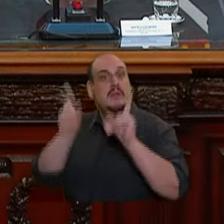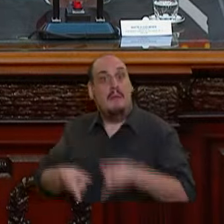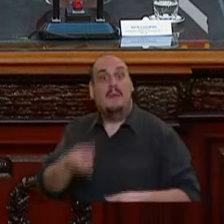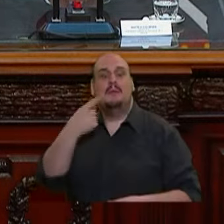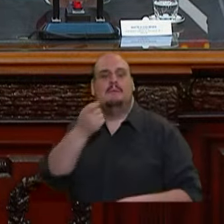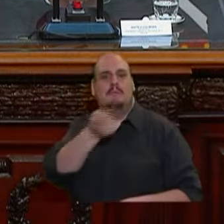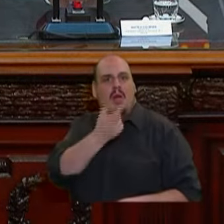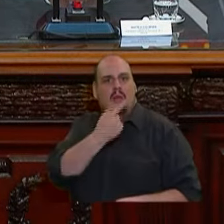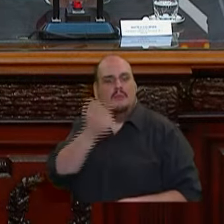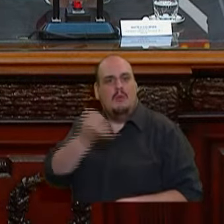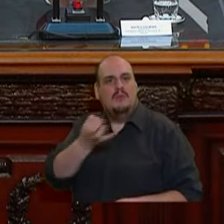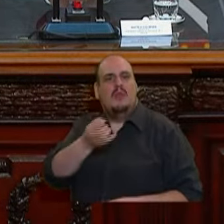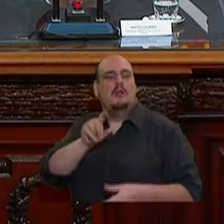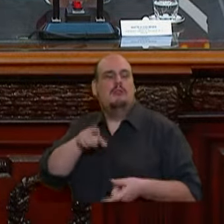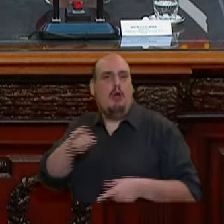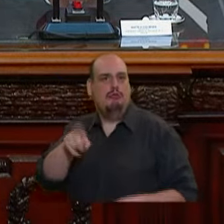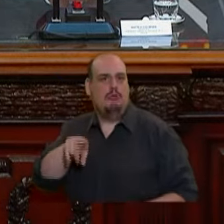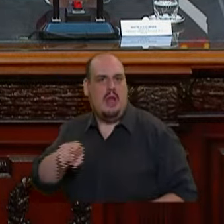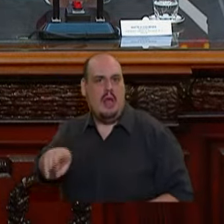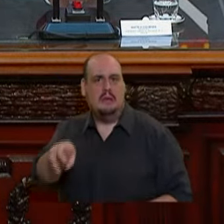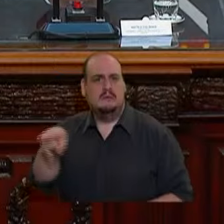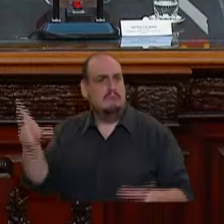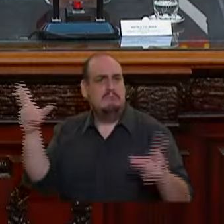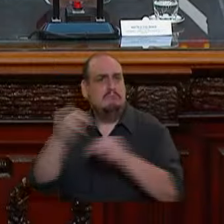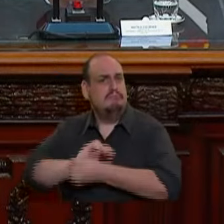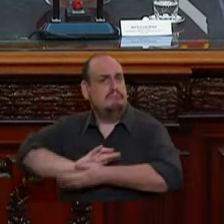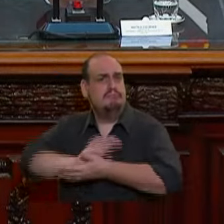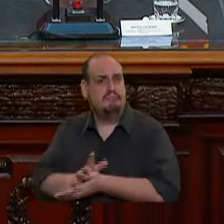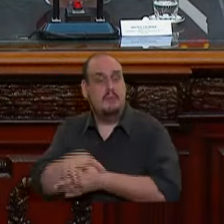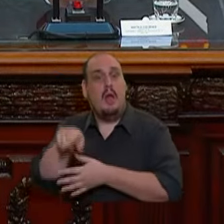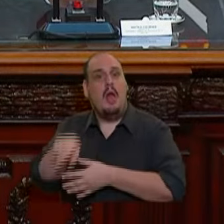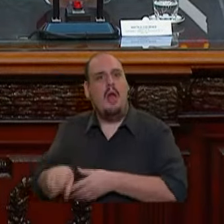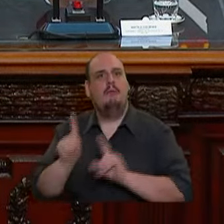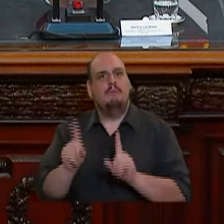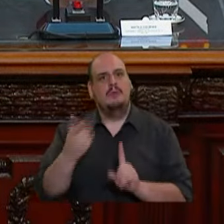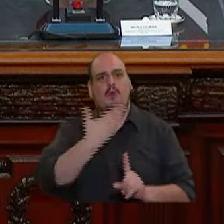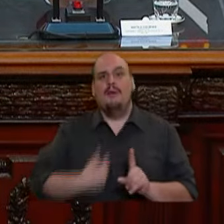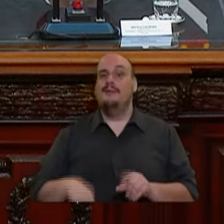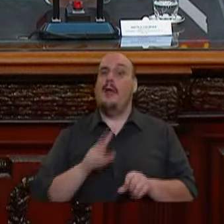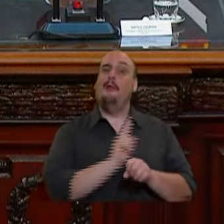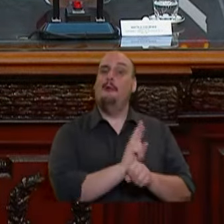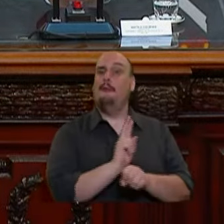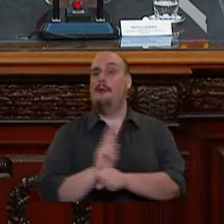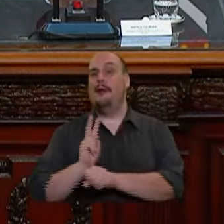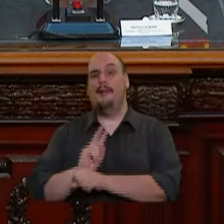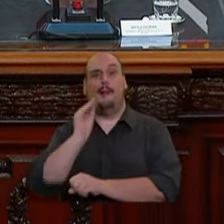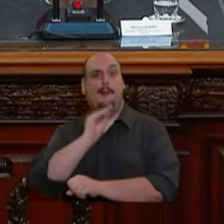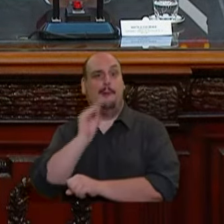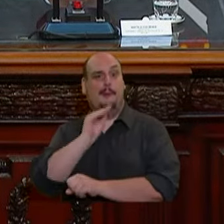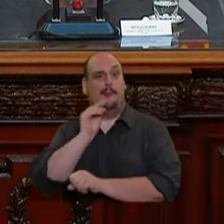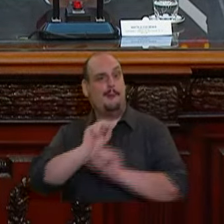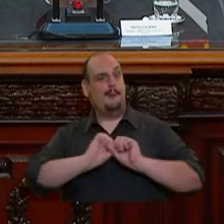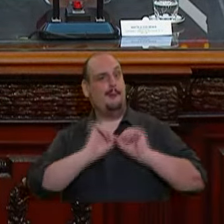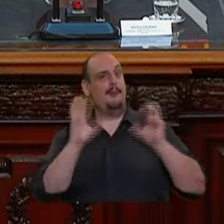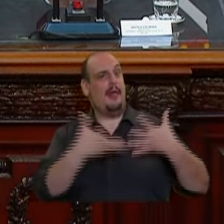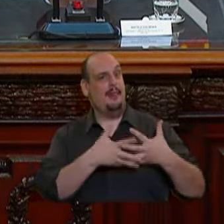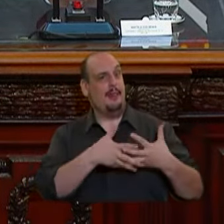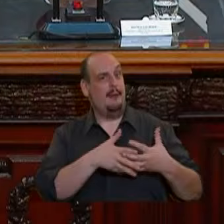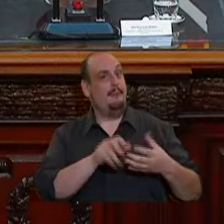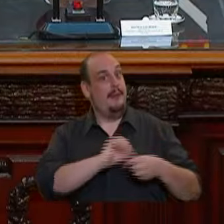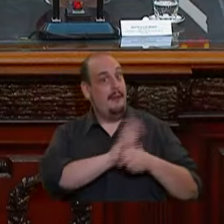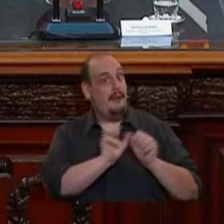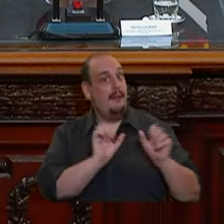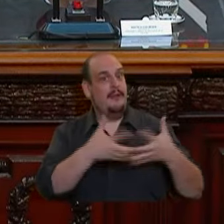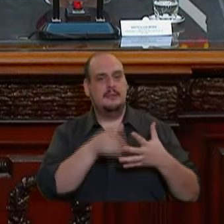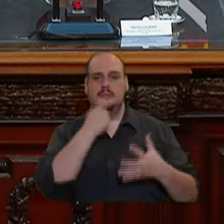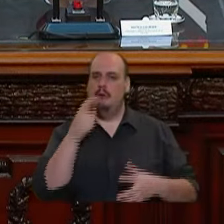especiales como los oncológicos. Todo esto en el medio de la farsa del Estado te cuida durante la pandemia, donde si hubiéramos